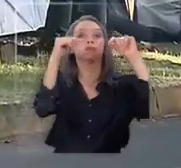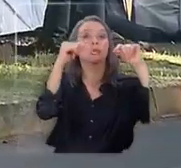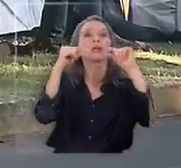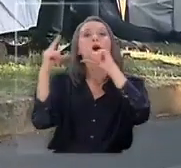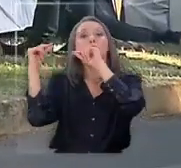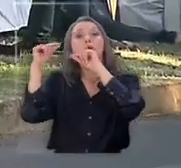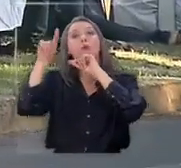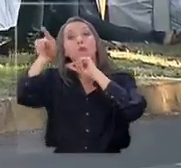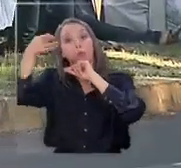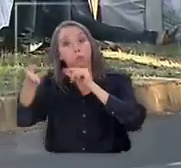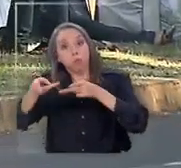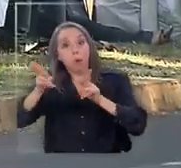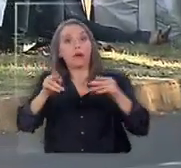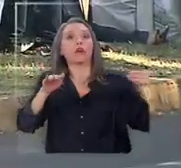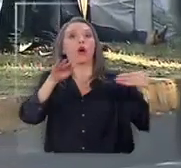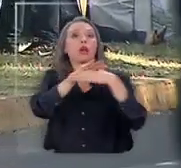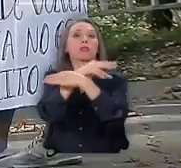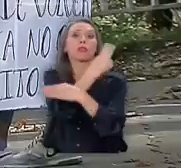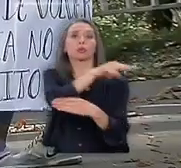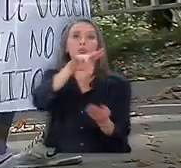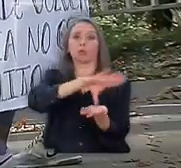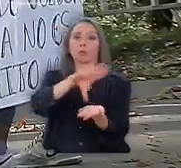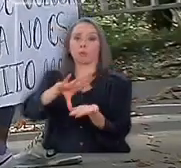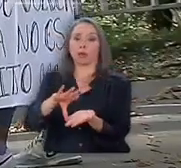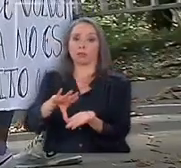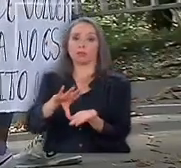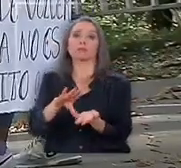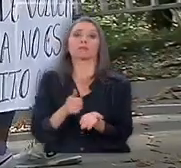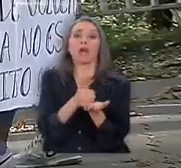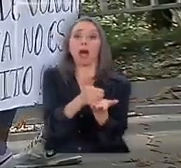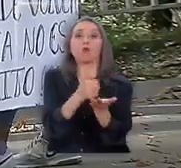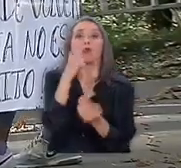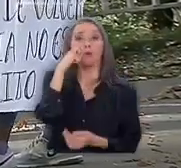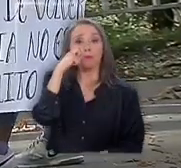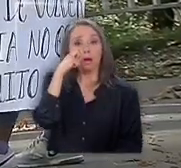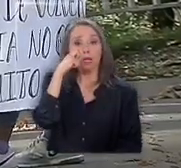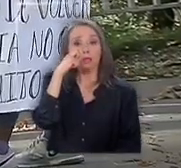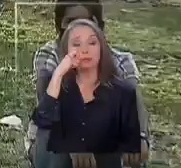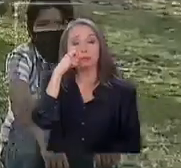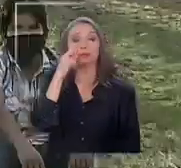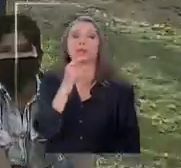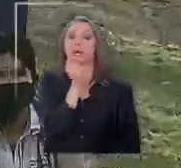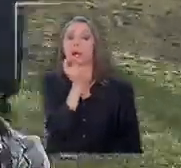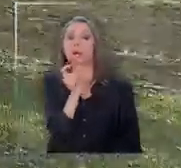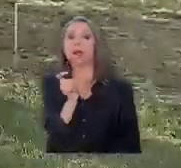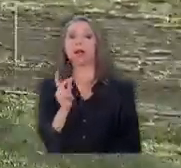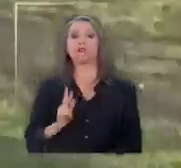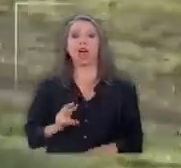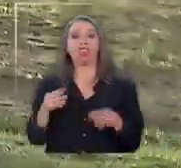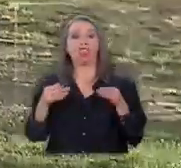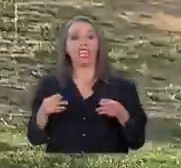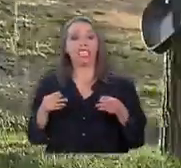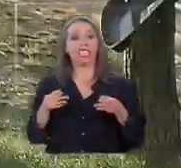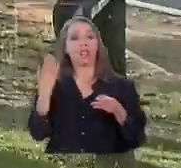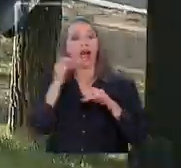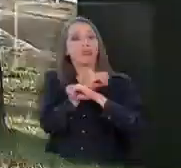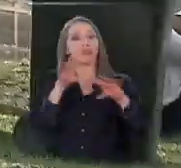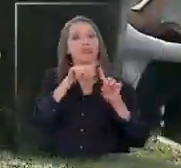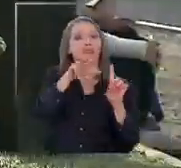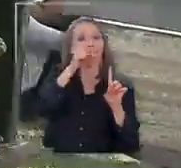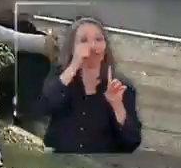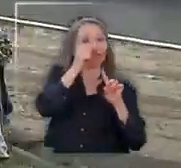a sus países la humanitaria tener a propósito que últimamente se ha hecho muy común la palabra dignidad bueno poder dar